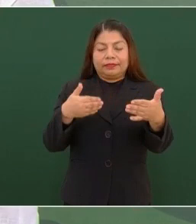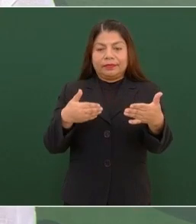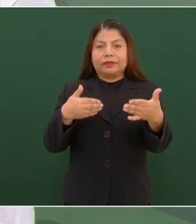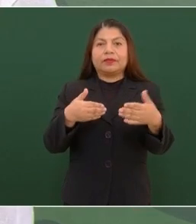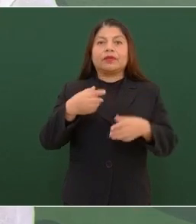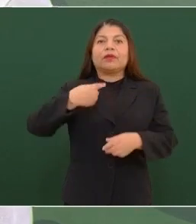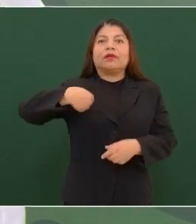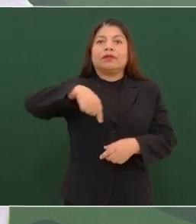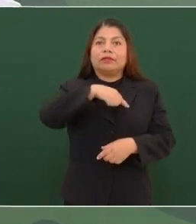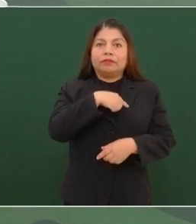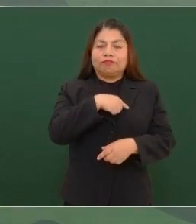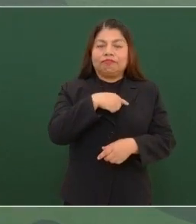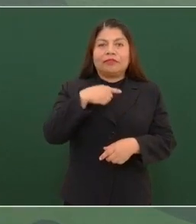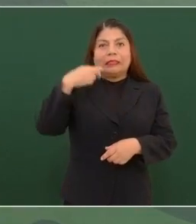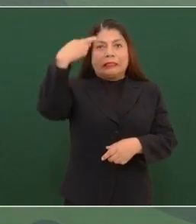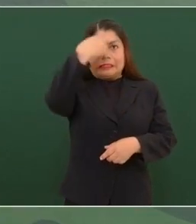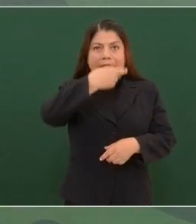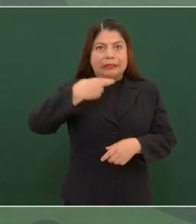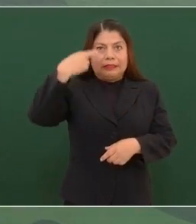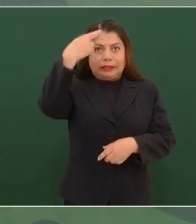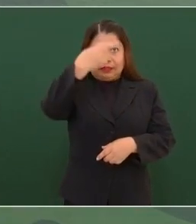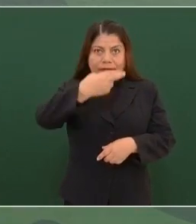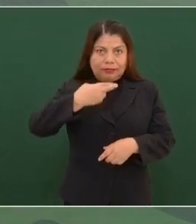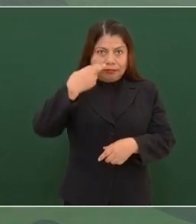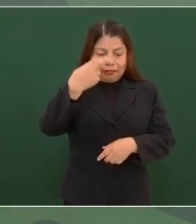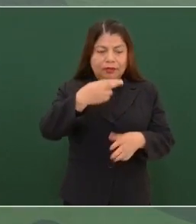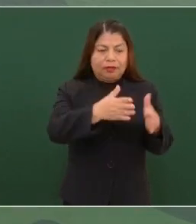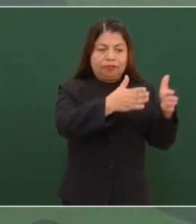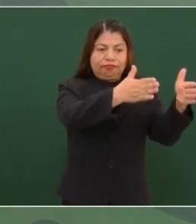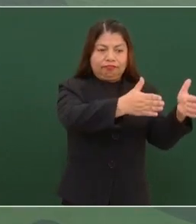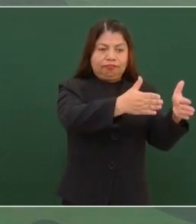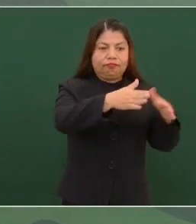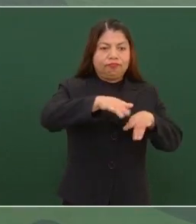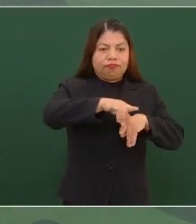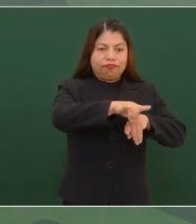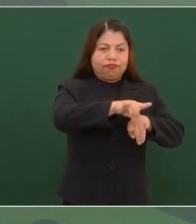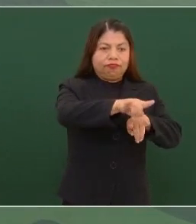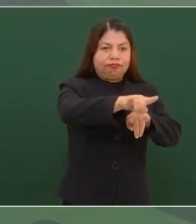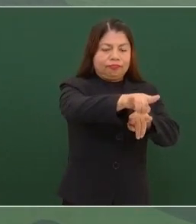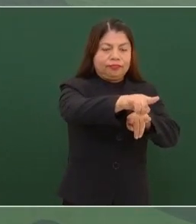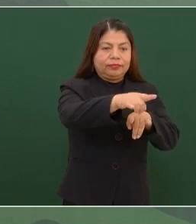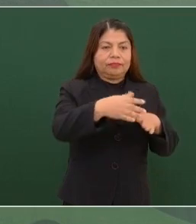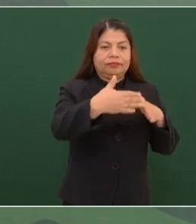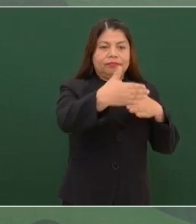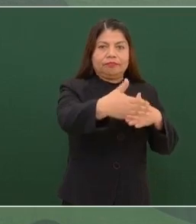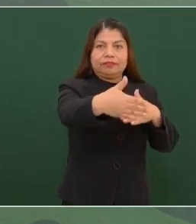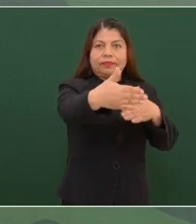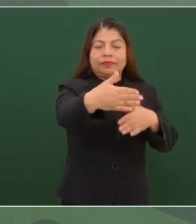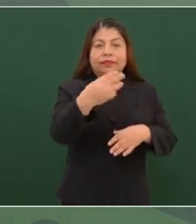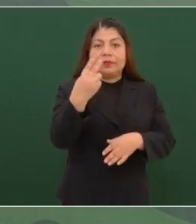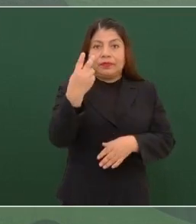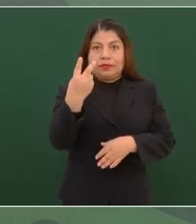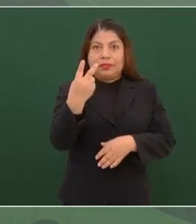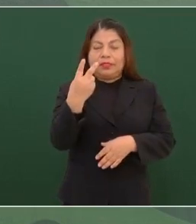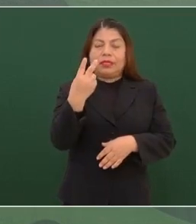el avance del tramo 3 y el tramo 2. Nos